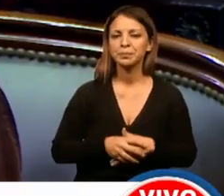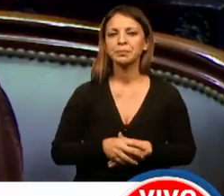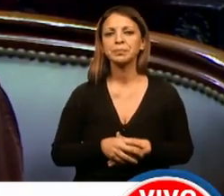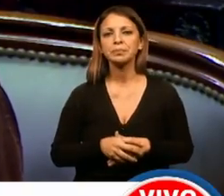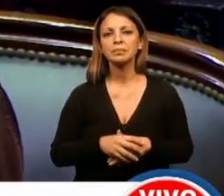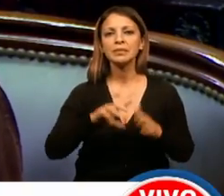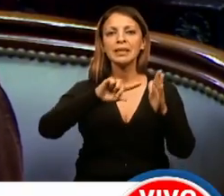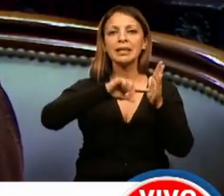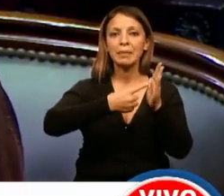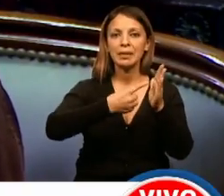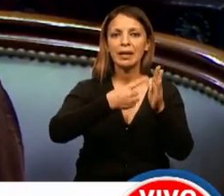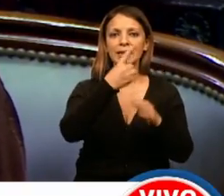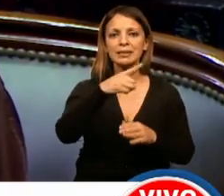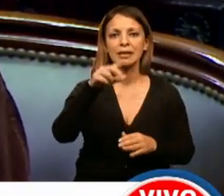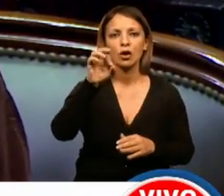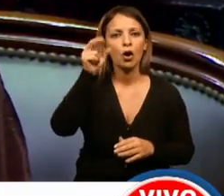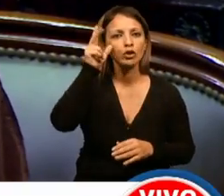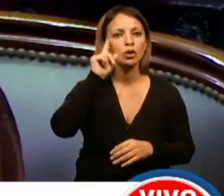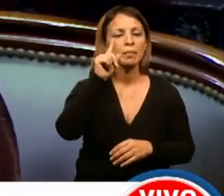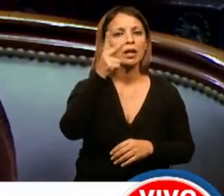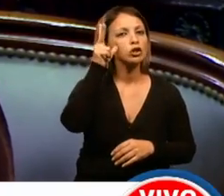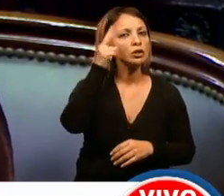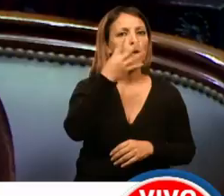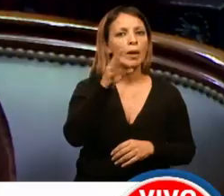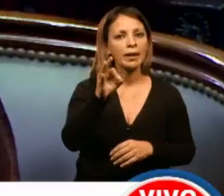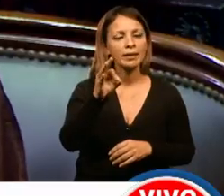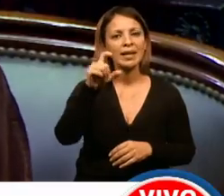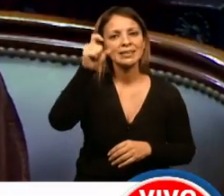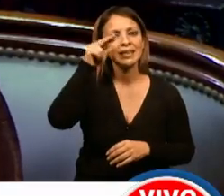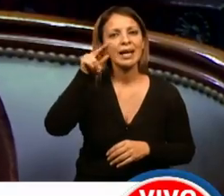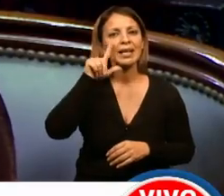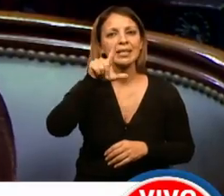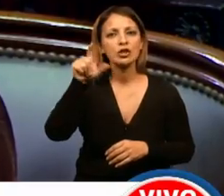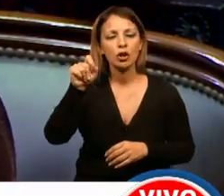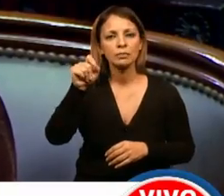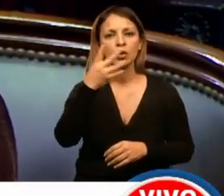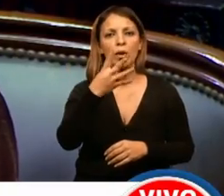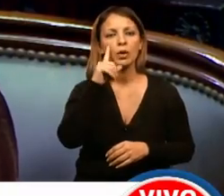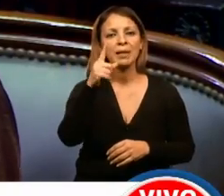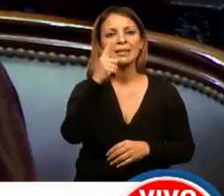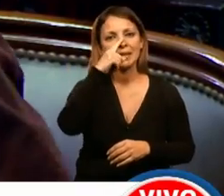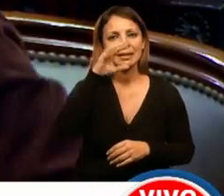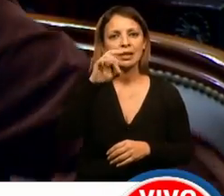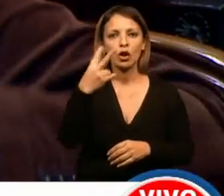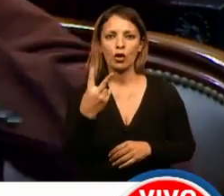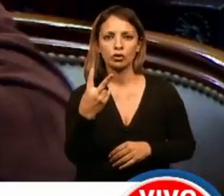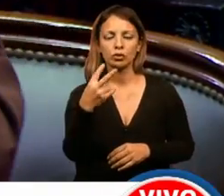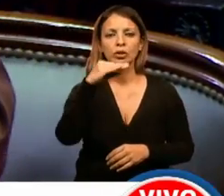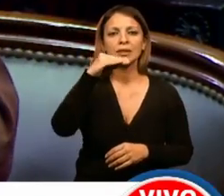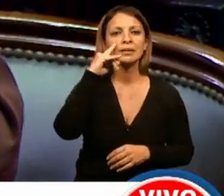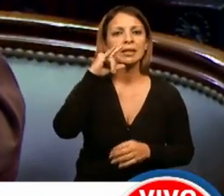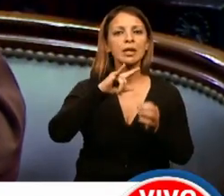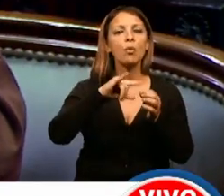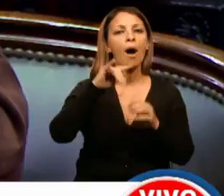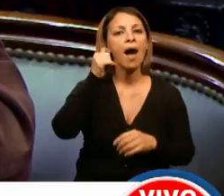capital 108 mil 840 cerrillo cuatro mil 702 tijuana